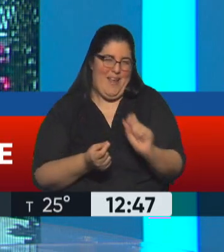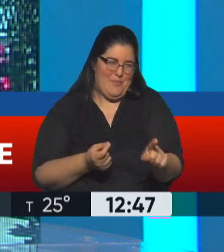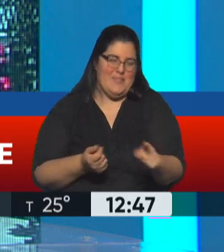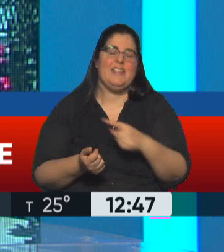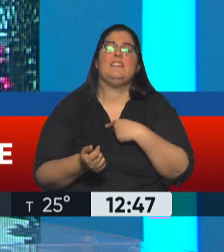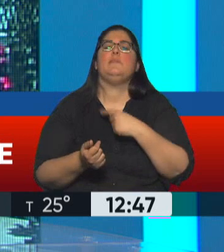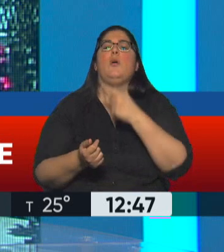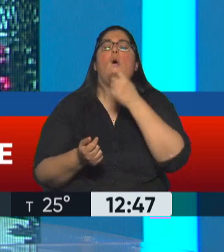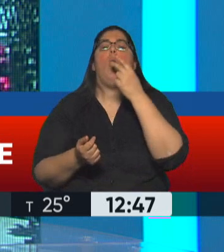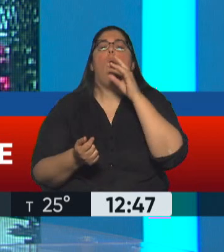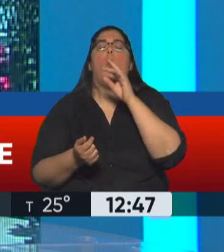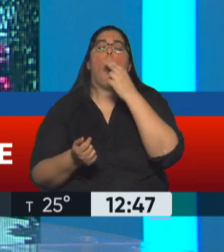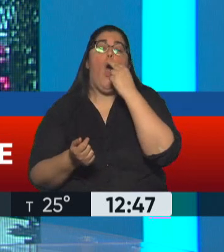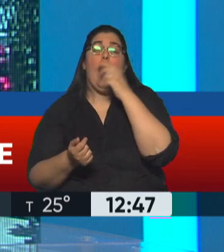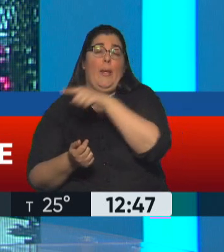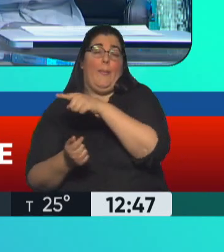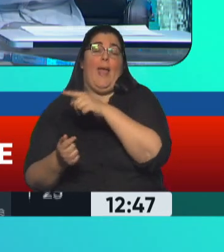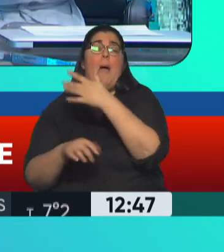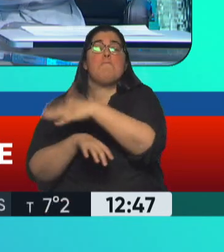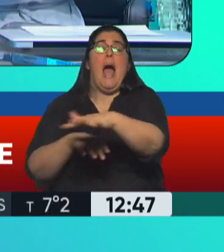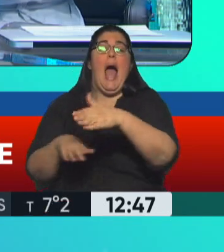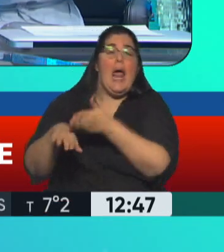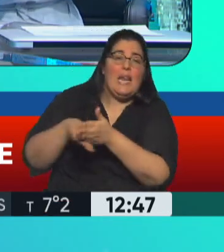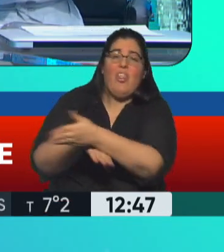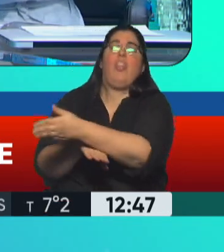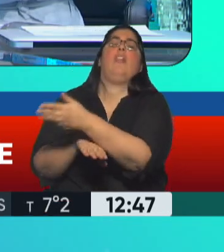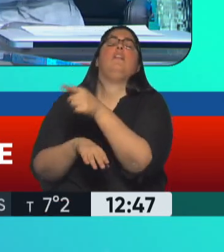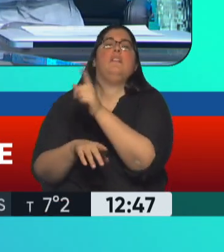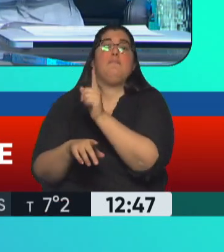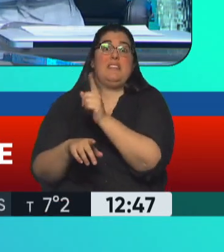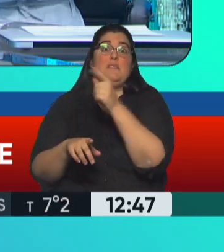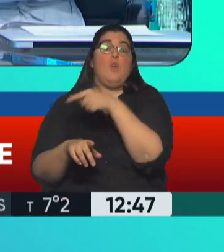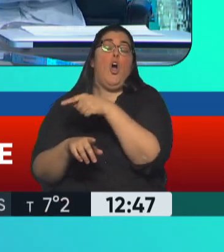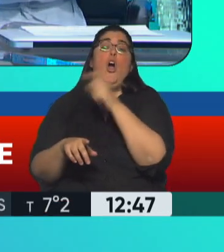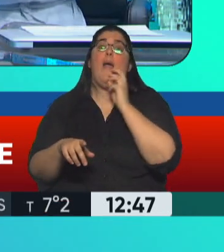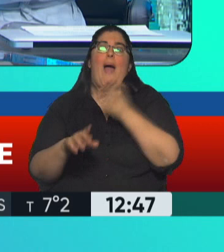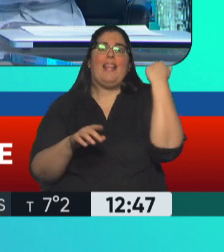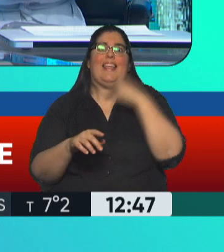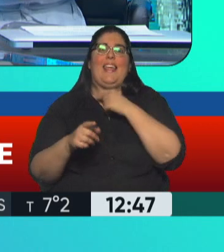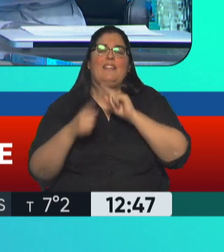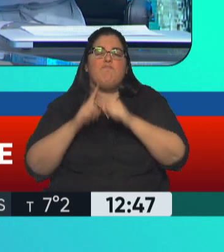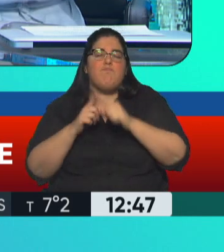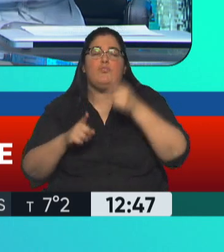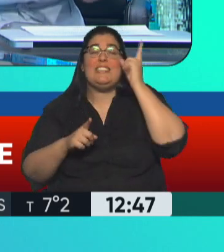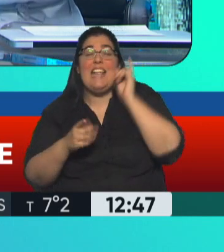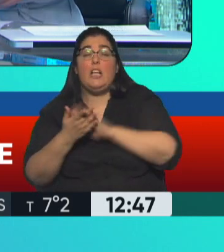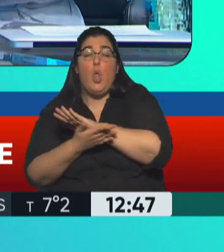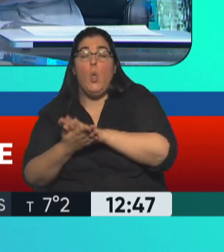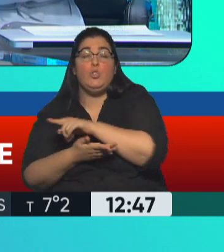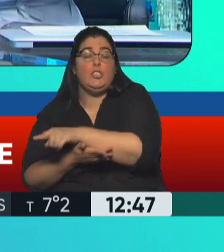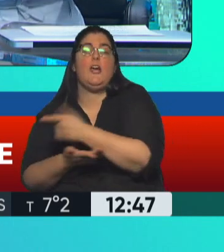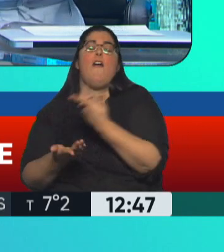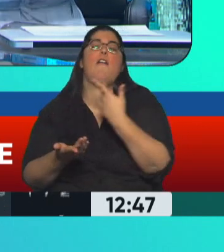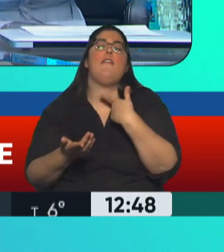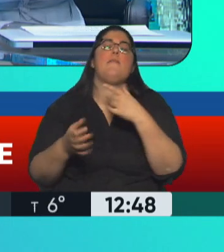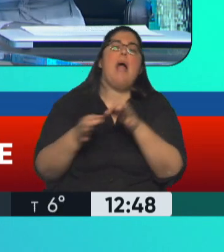salida al mar para Bolivia, que en un momento Luis Arce insistió con esa idea de poder negociar con Chile algún tema de solución, Malvinas para